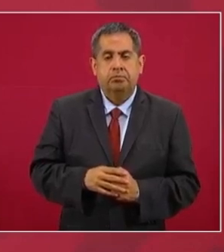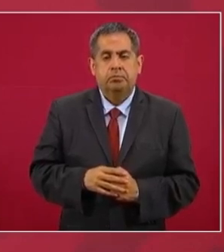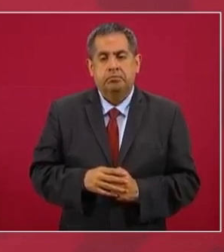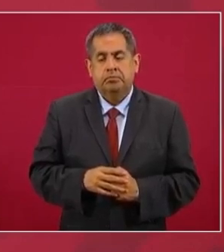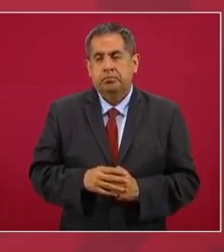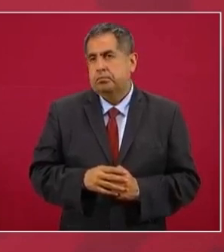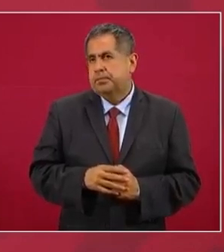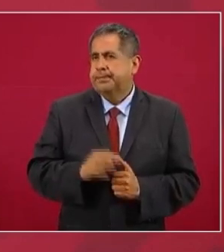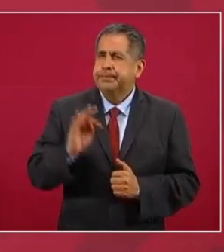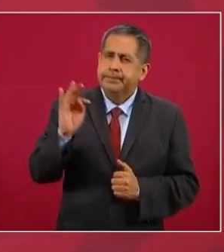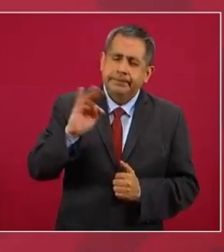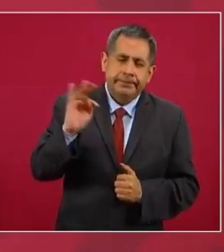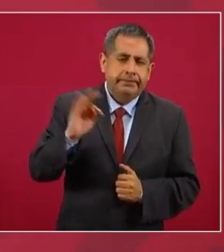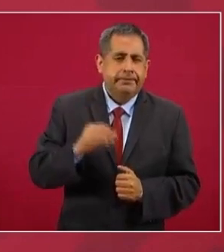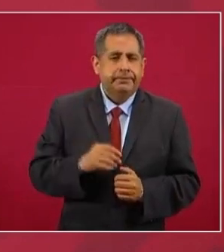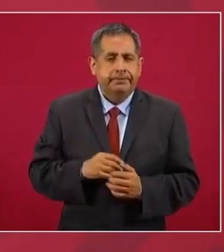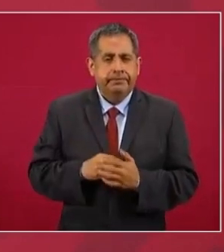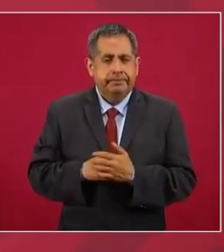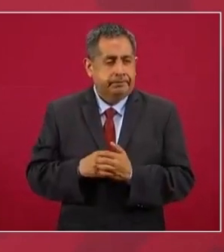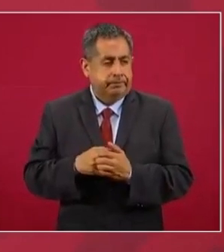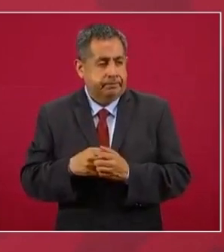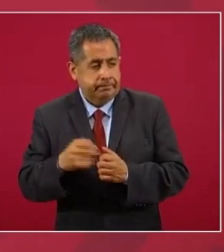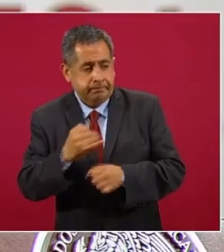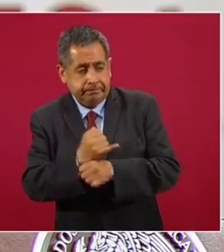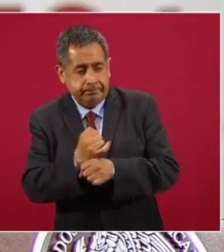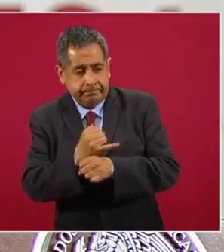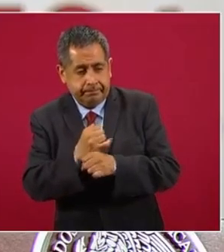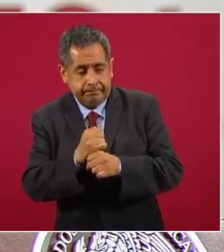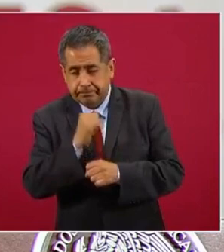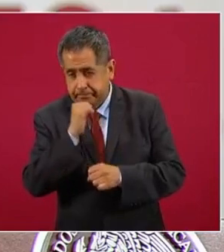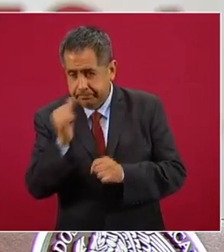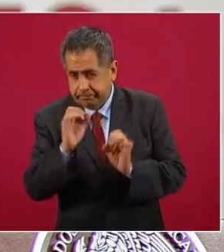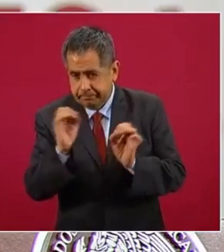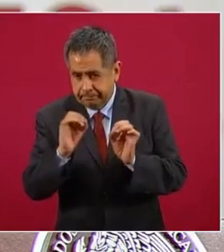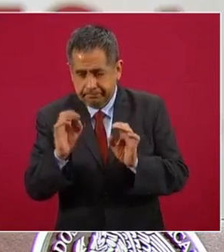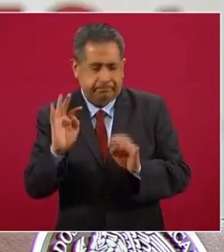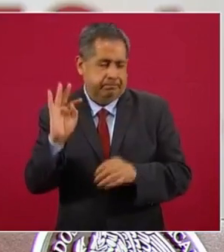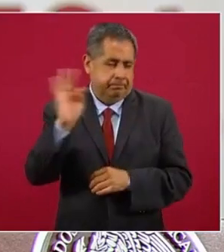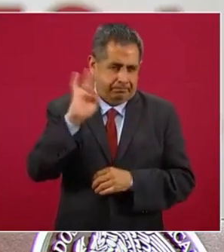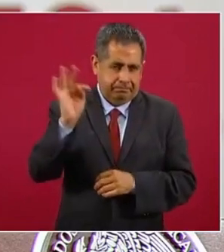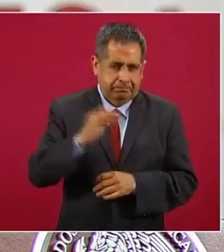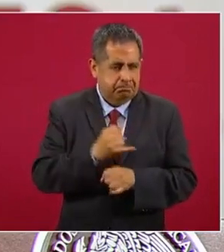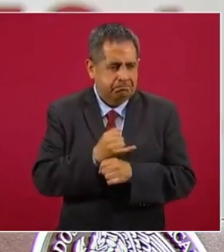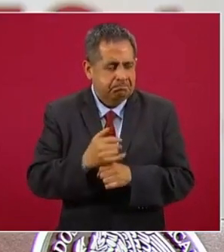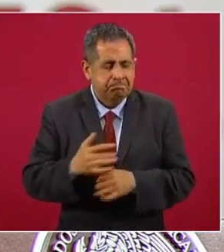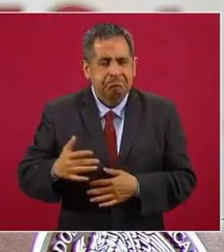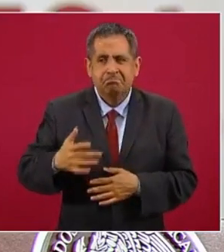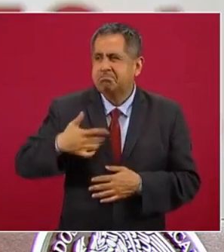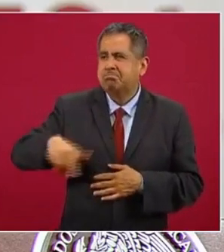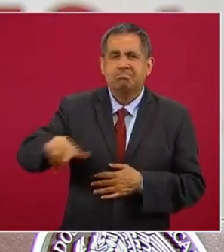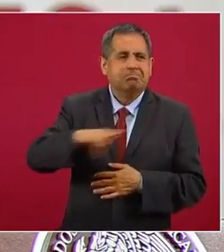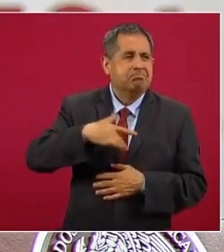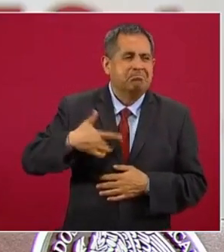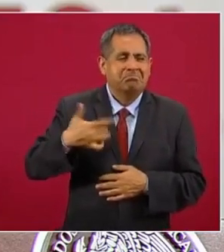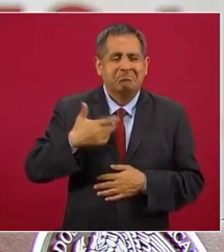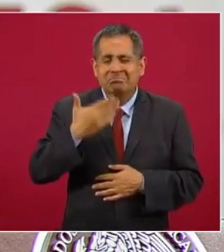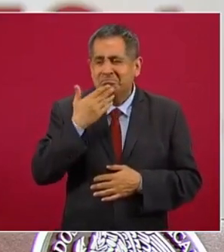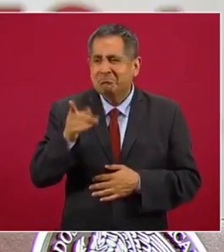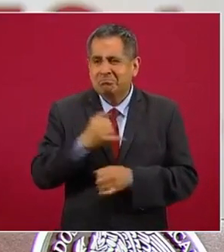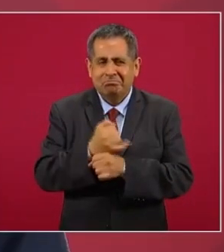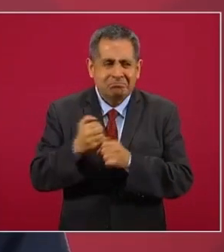se hace esta investigación o no es satisfactoria,